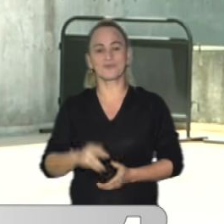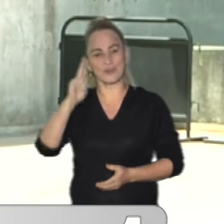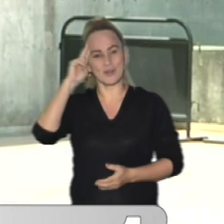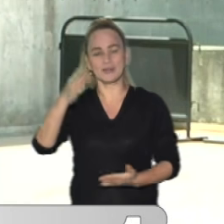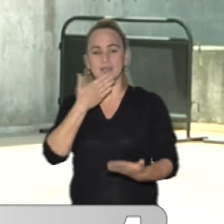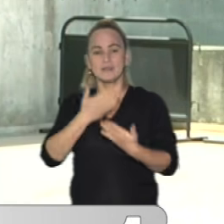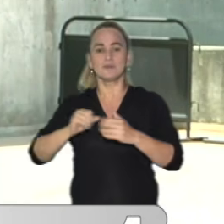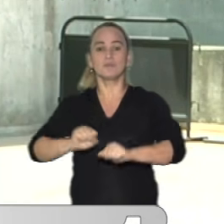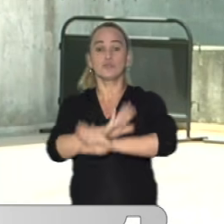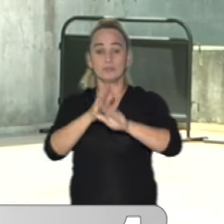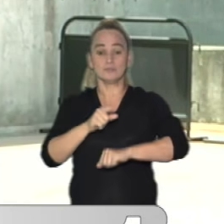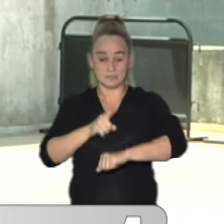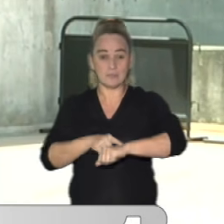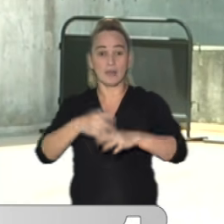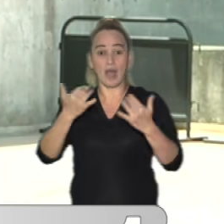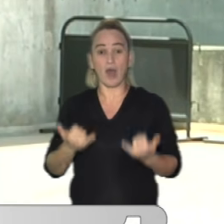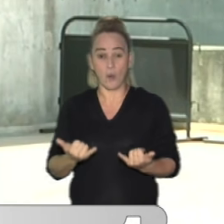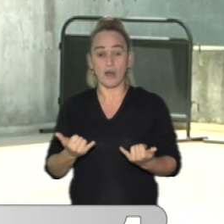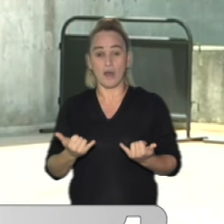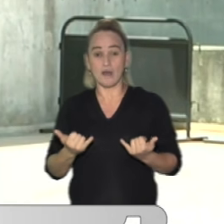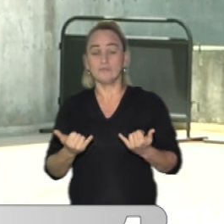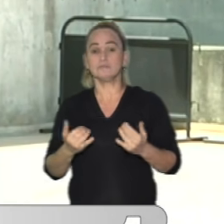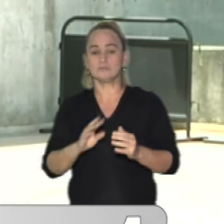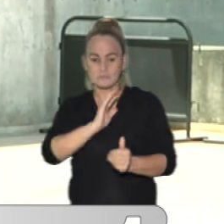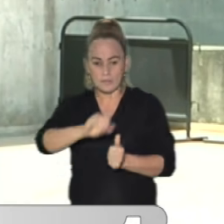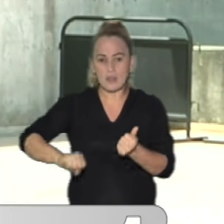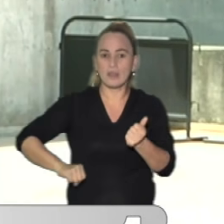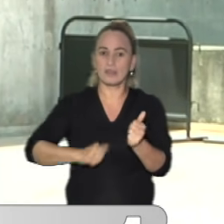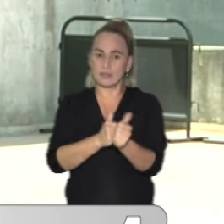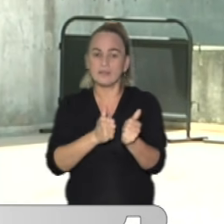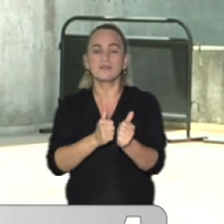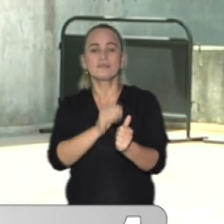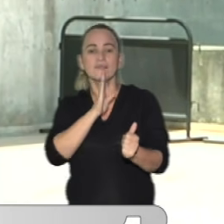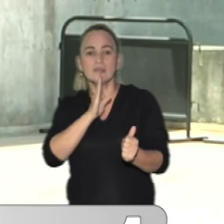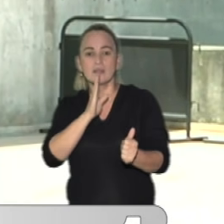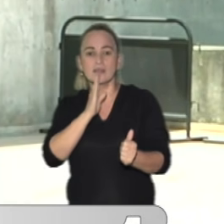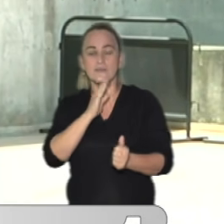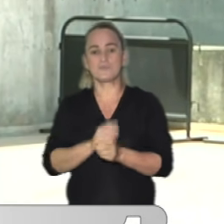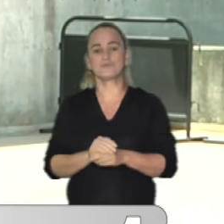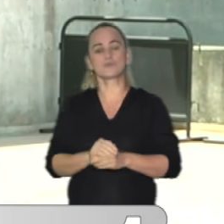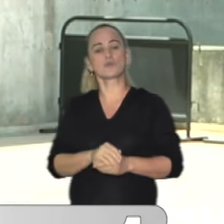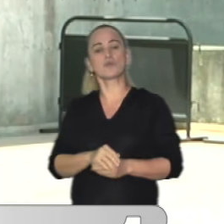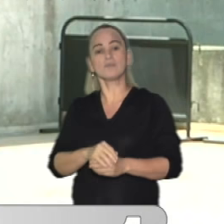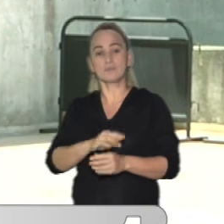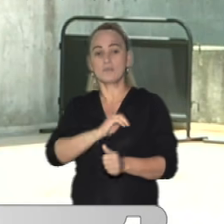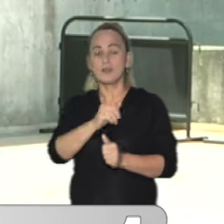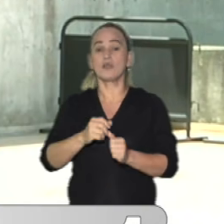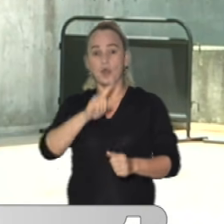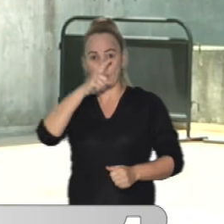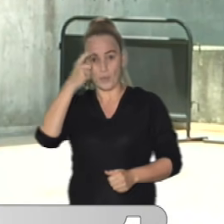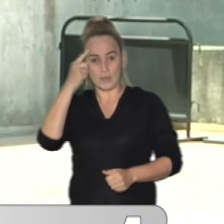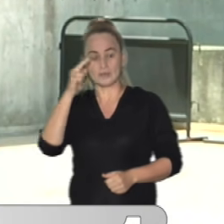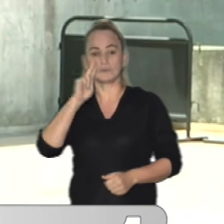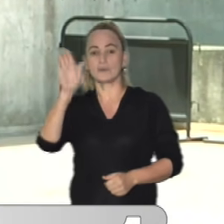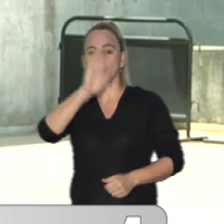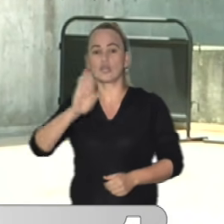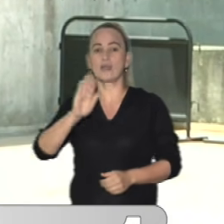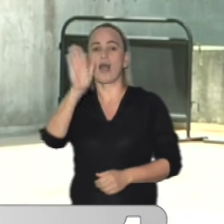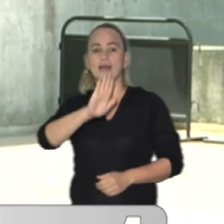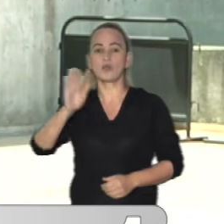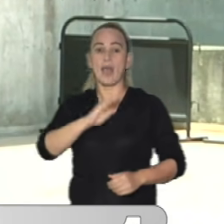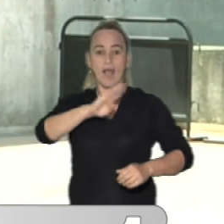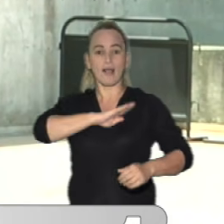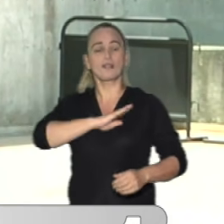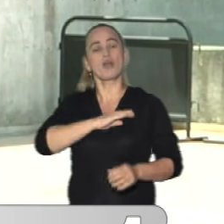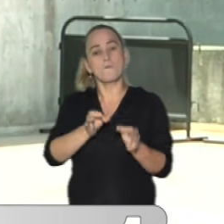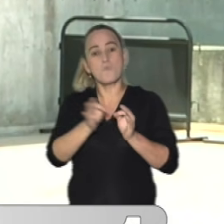Hola, buenos días. En este momento están haciéndole acompañamiento la unidad para las víctimas, también personal de la Gobernación de Antioquia y, por supuesto, la